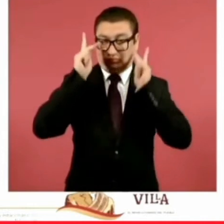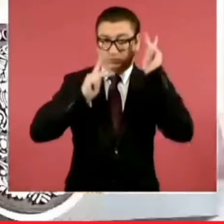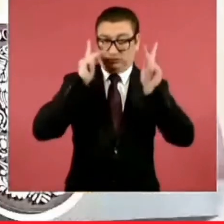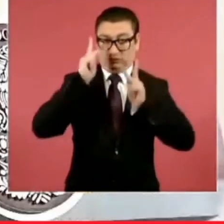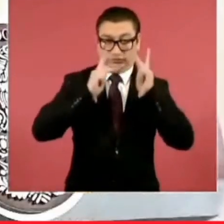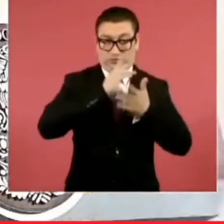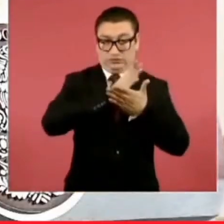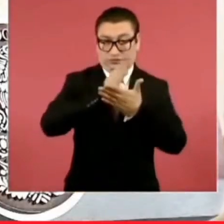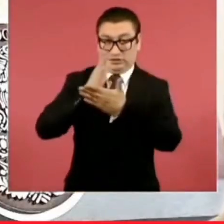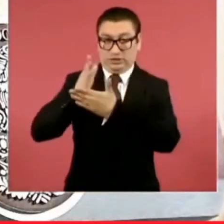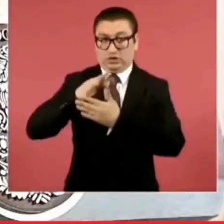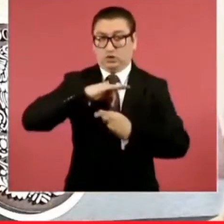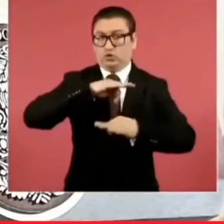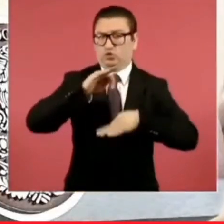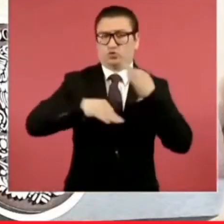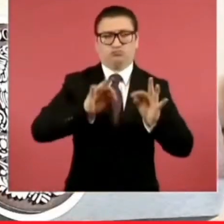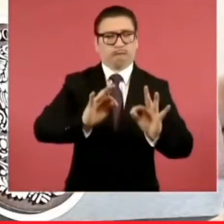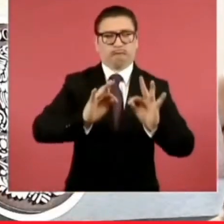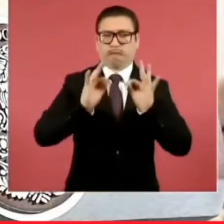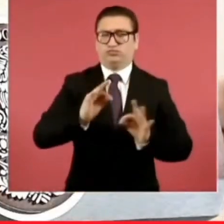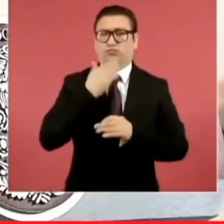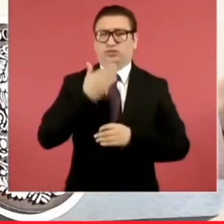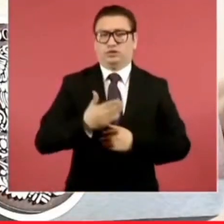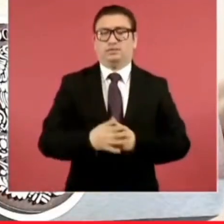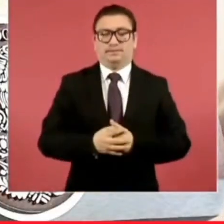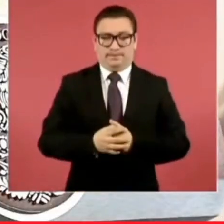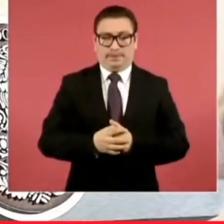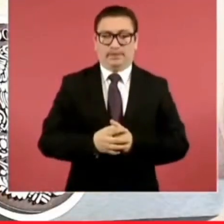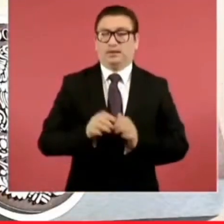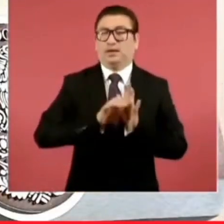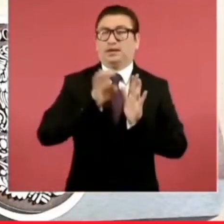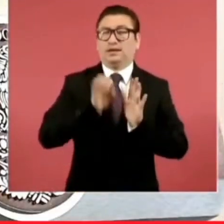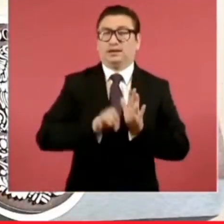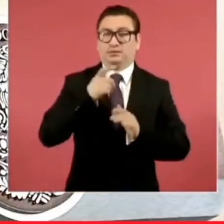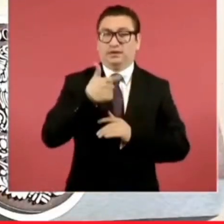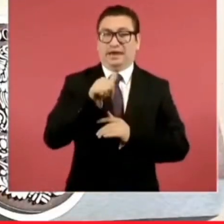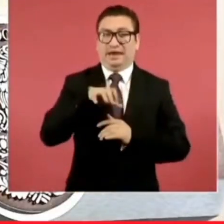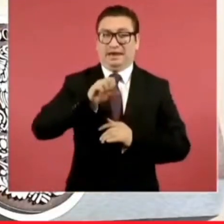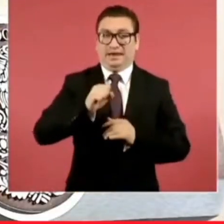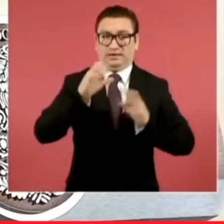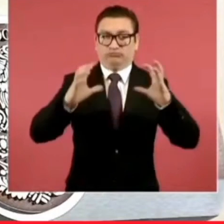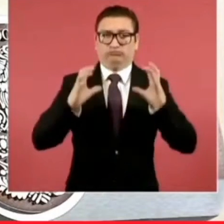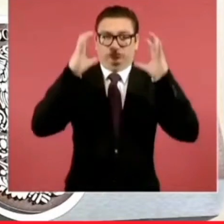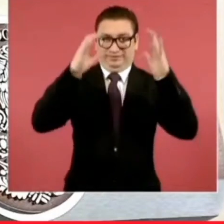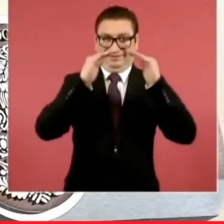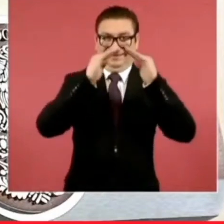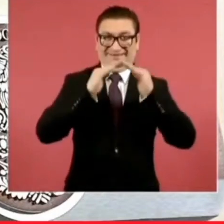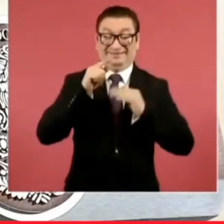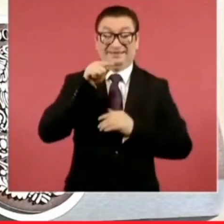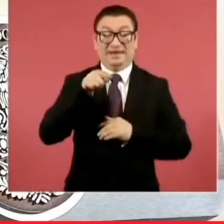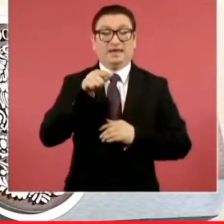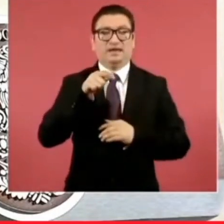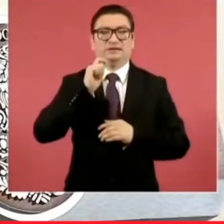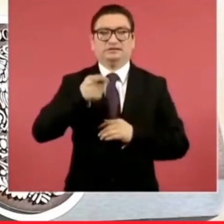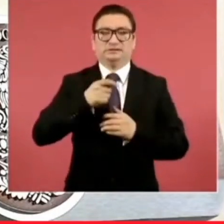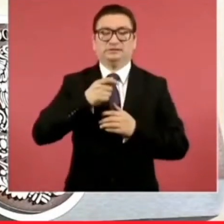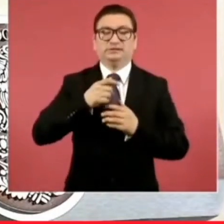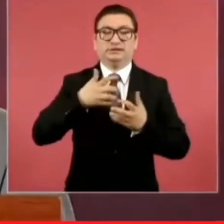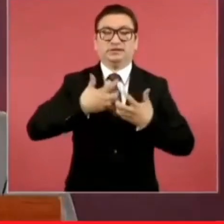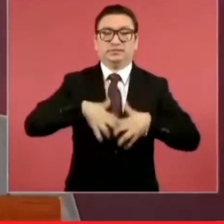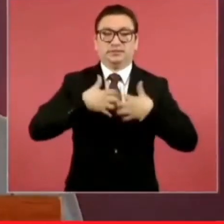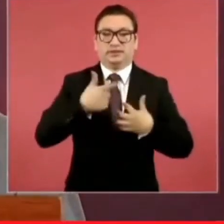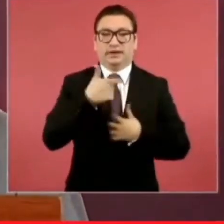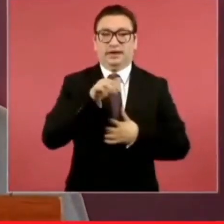realizadas, todas resultaron correctas. Y, por ejemplo, en el caso del gas estacionario, nos encontramos con la empresa Gas